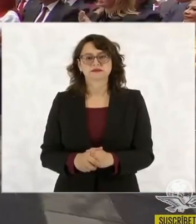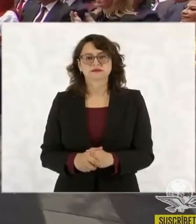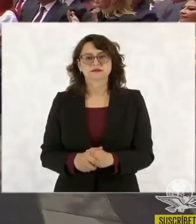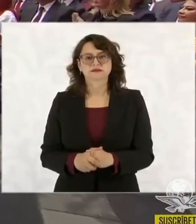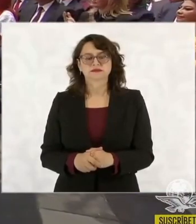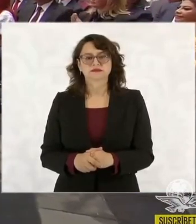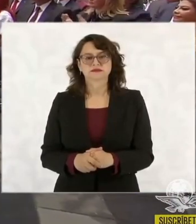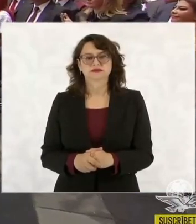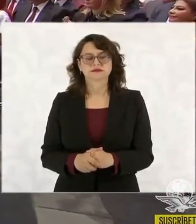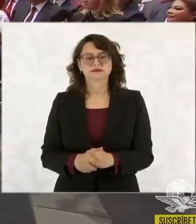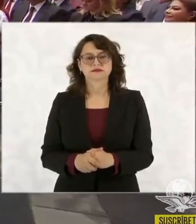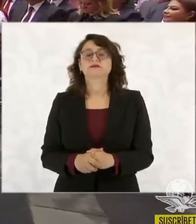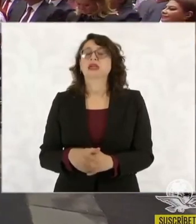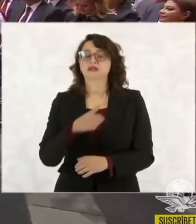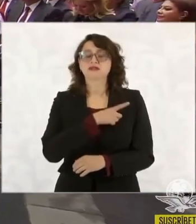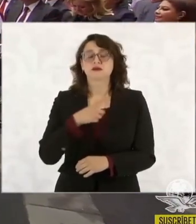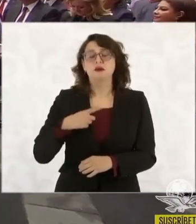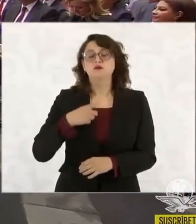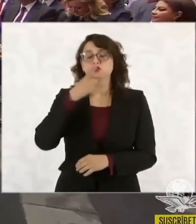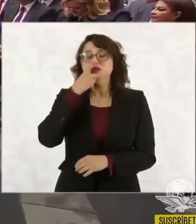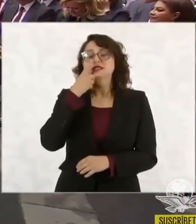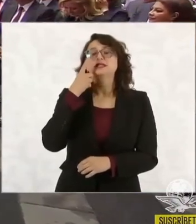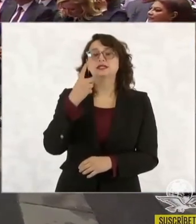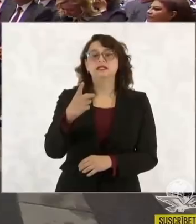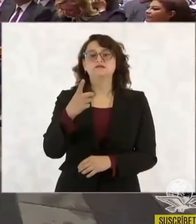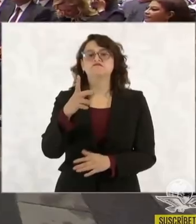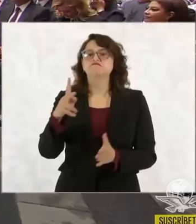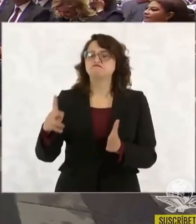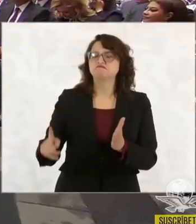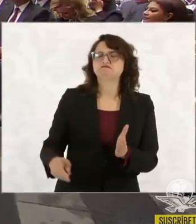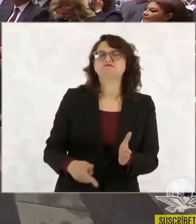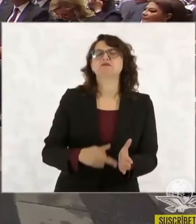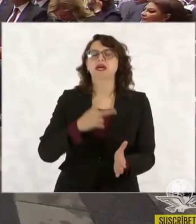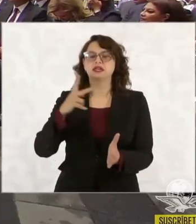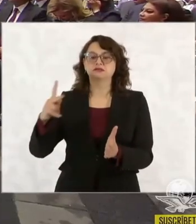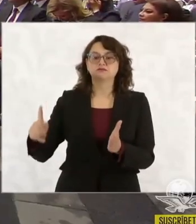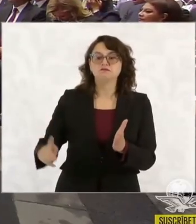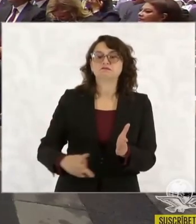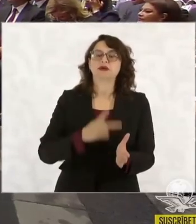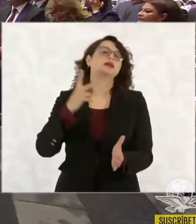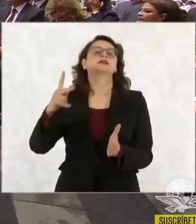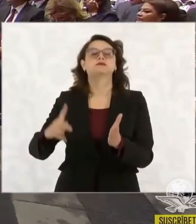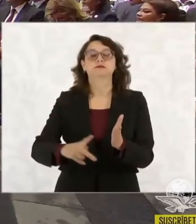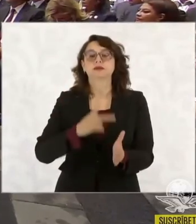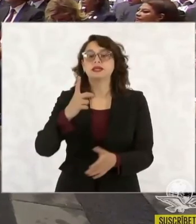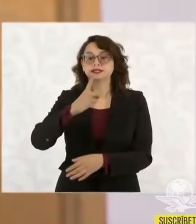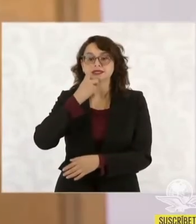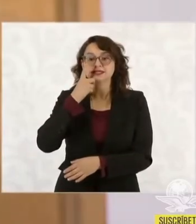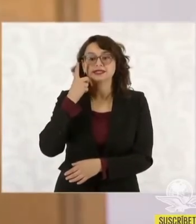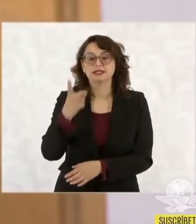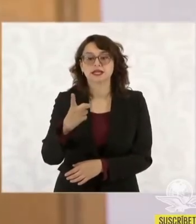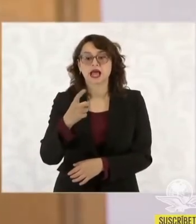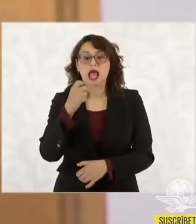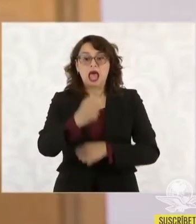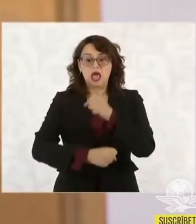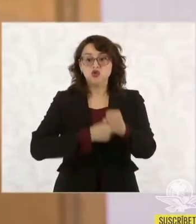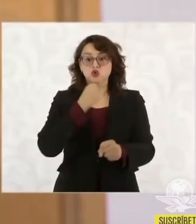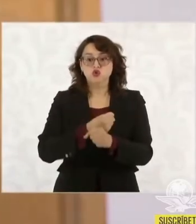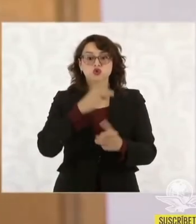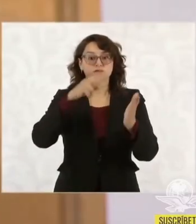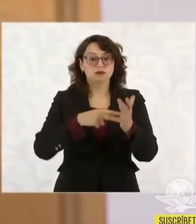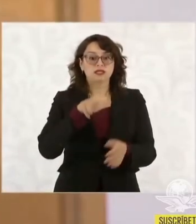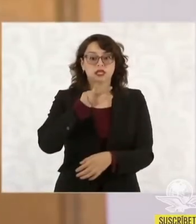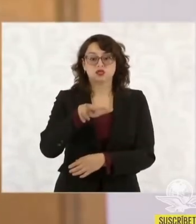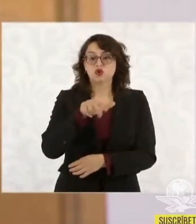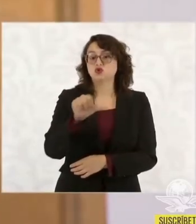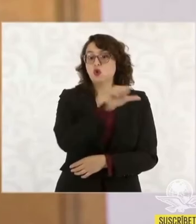hablar sobre esto, sobre cómo nuestra presidenta ha liderado este segundo piso